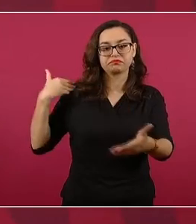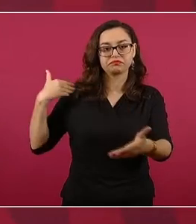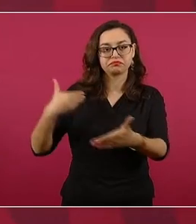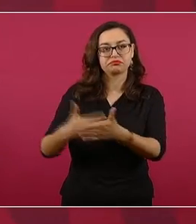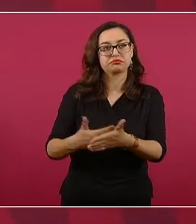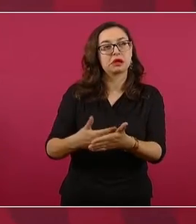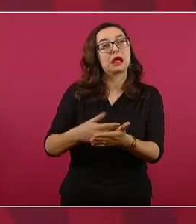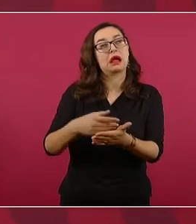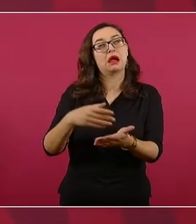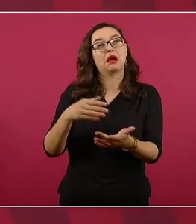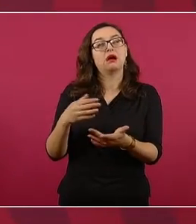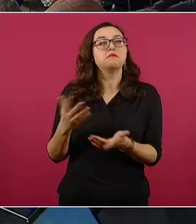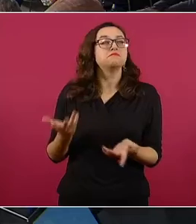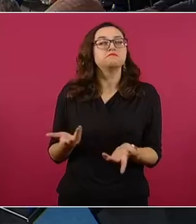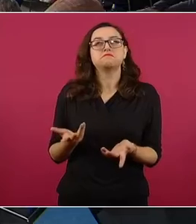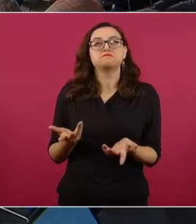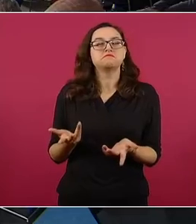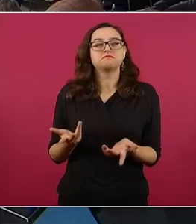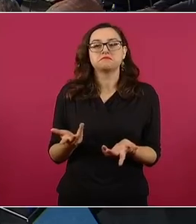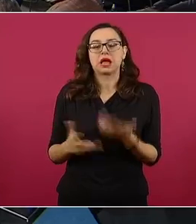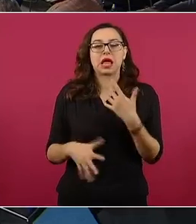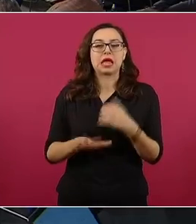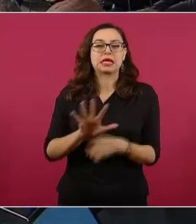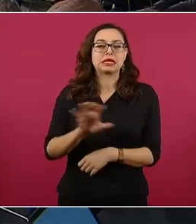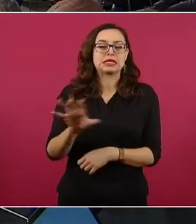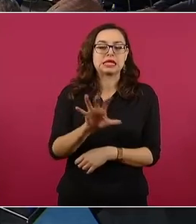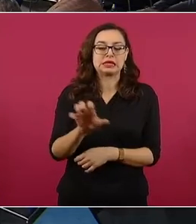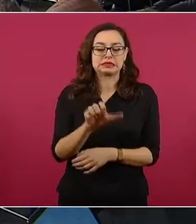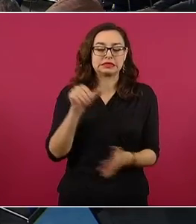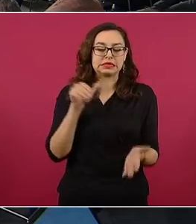entregando como